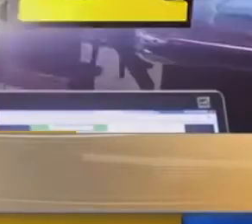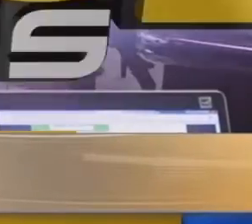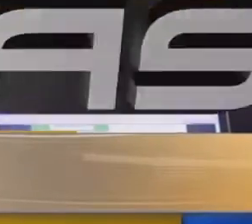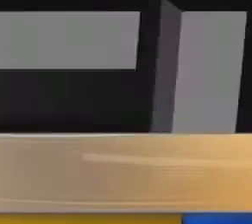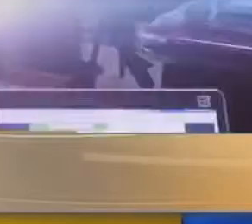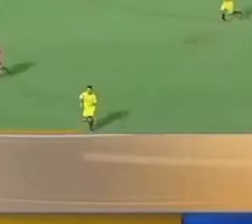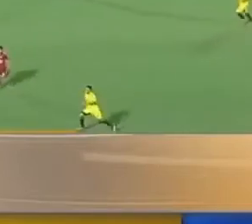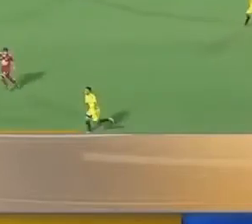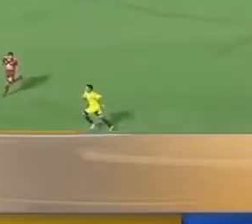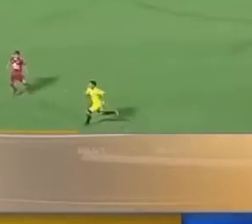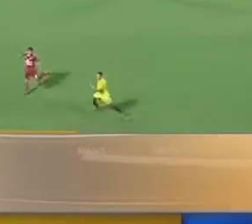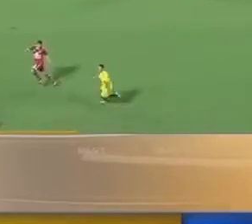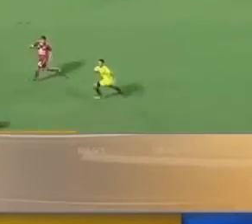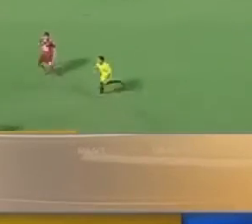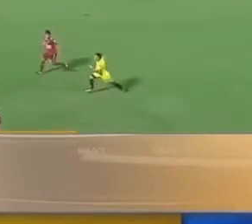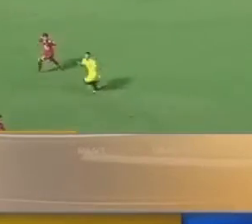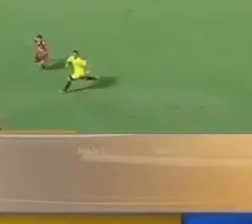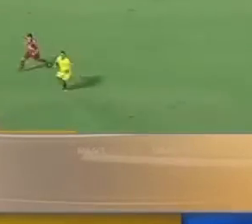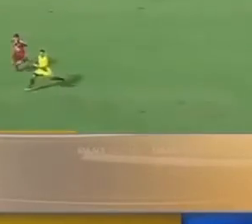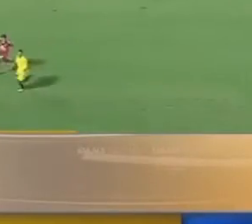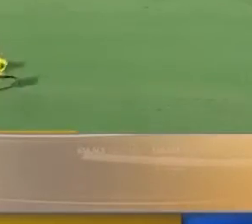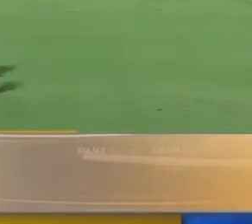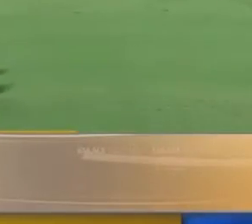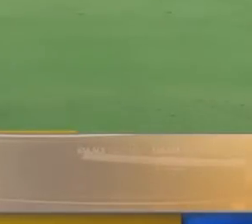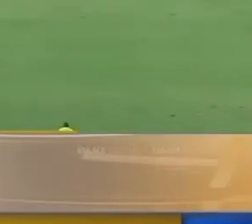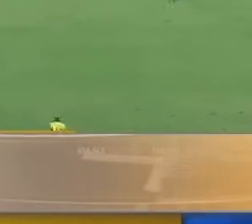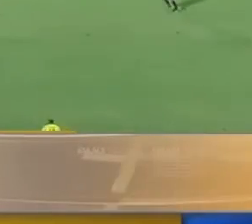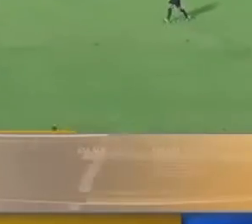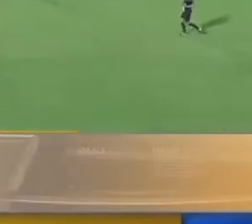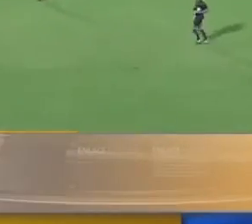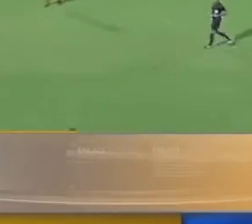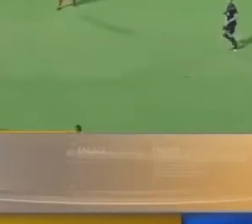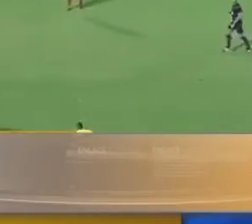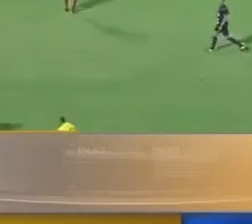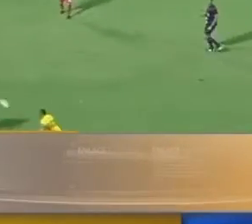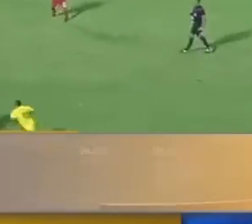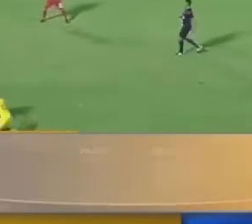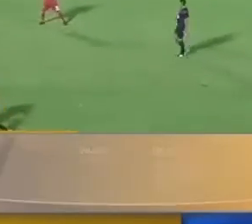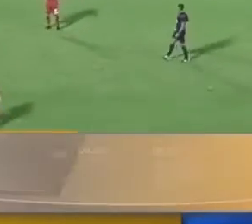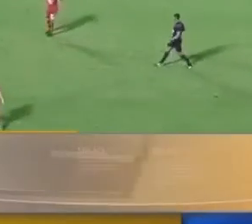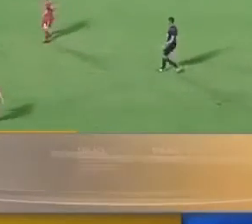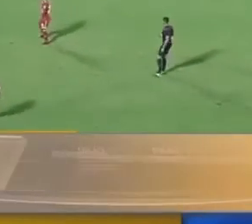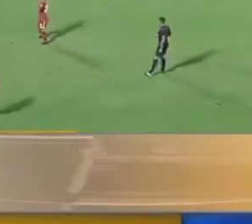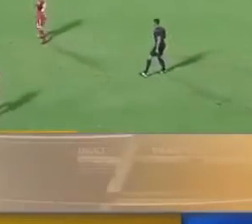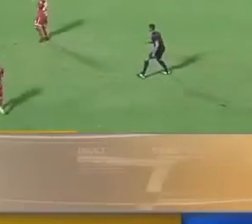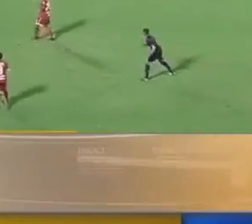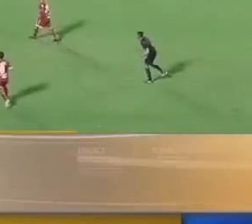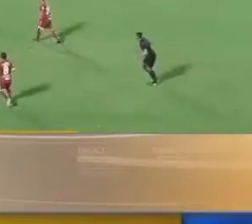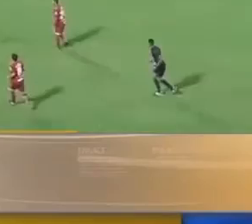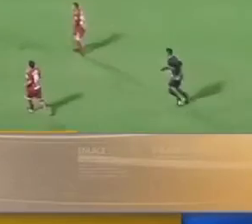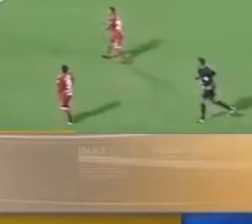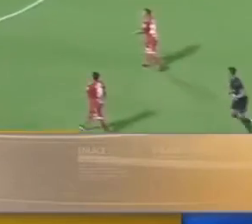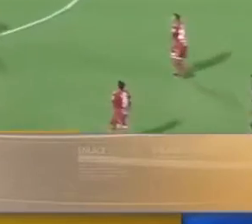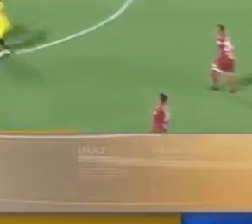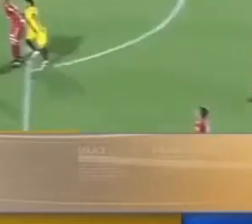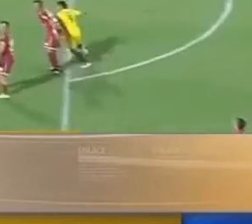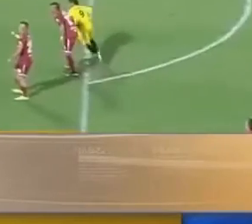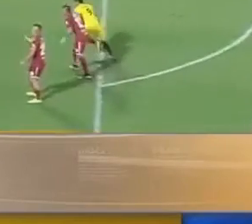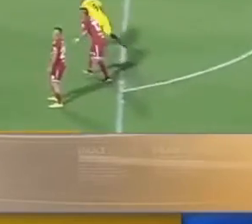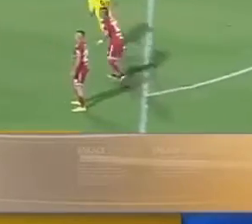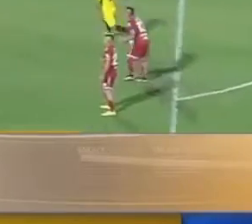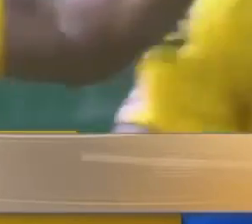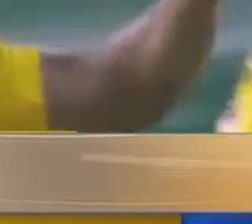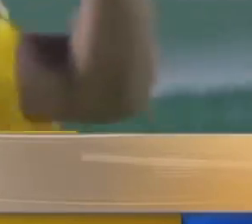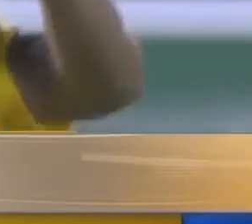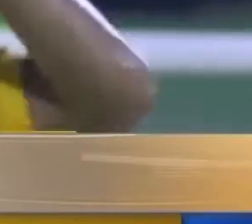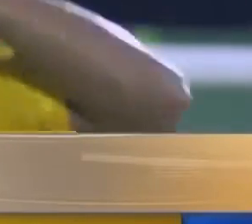modernización. En los deportes, Alianza Petrolera cerró con victoria el primer semestre de la Liga Águila del fútbol profesional colombiano. La máquina amarilla